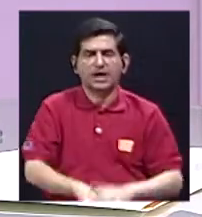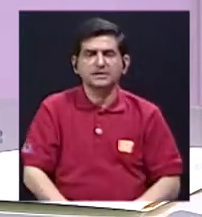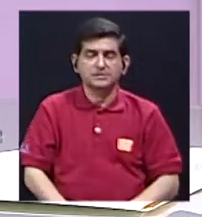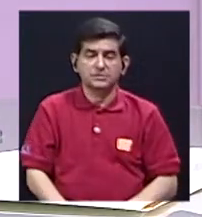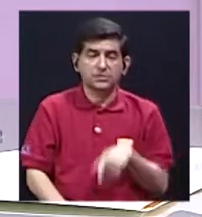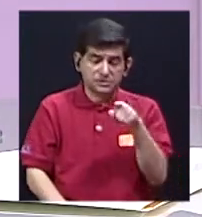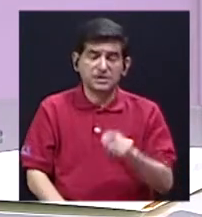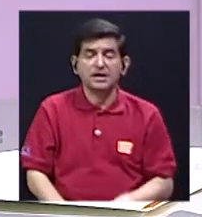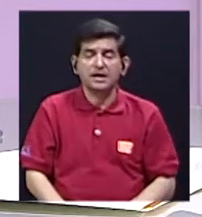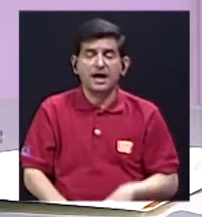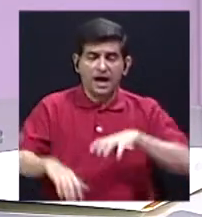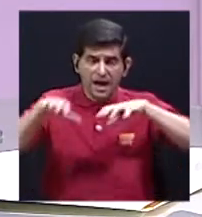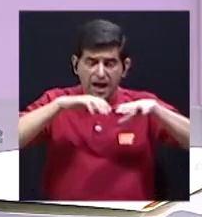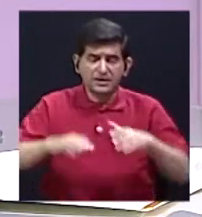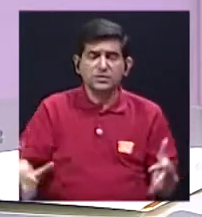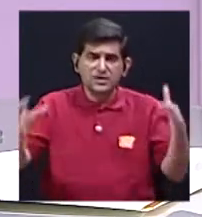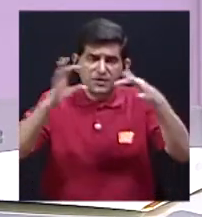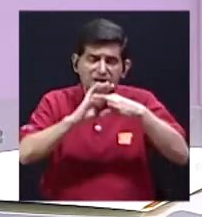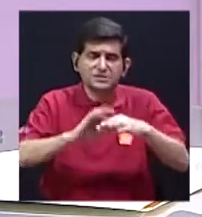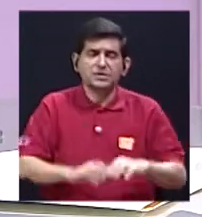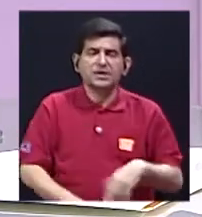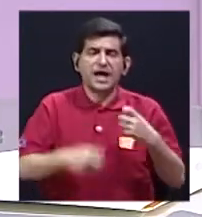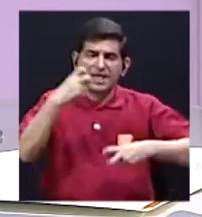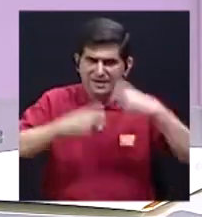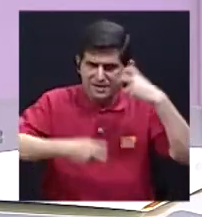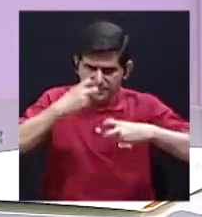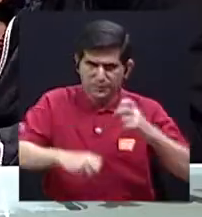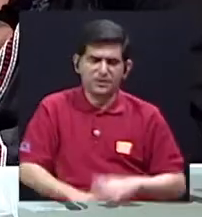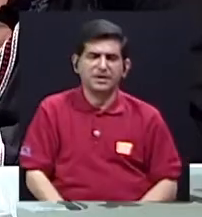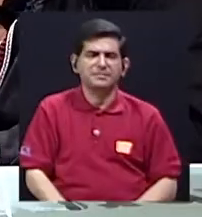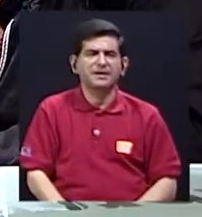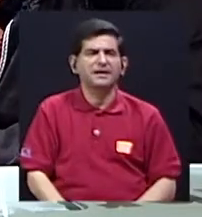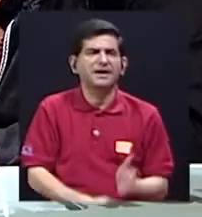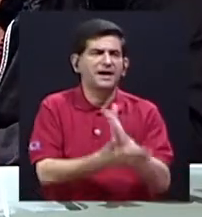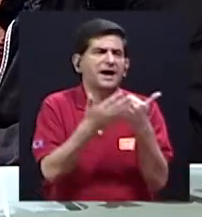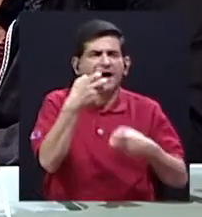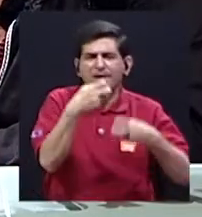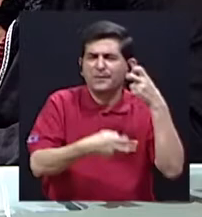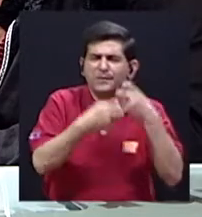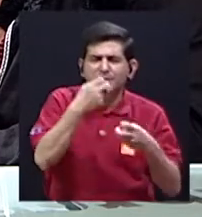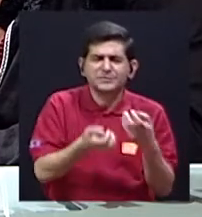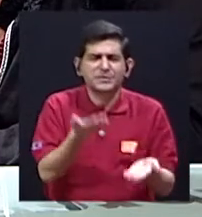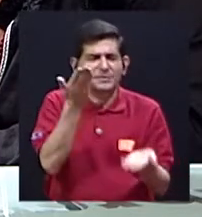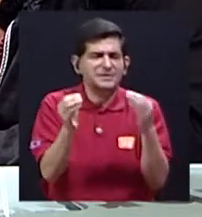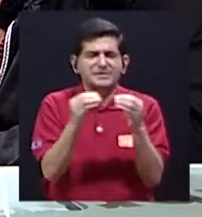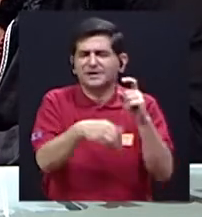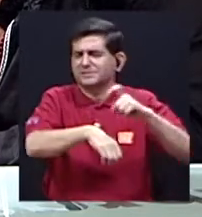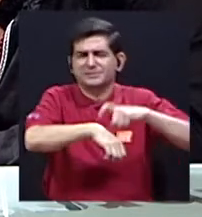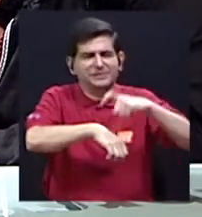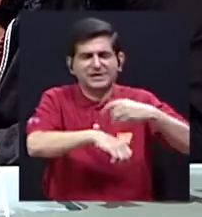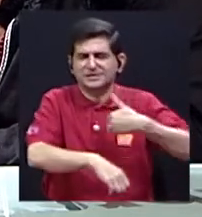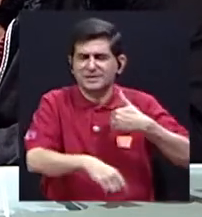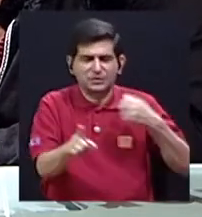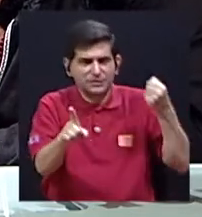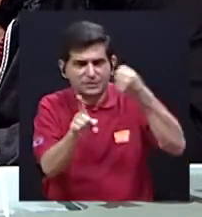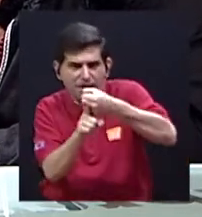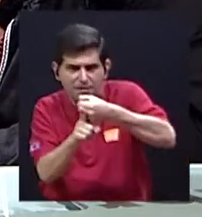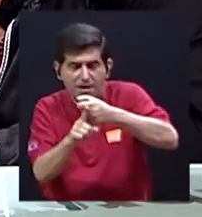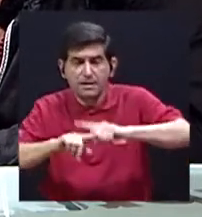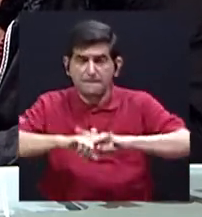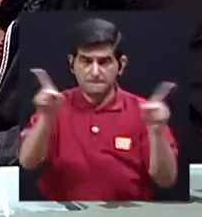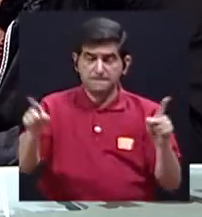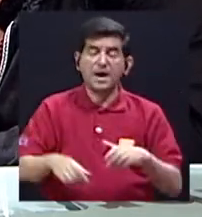actuar en relación con las causas de los problemas evidentemente de problemas y que toma más tiempo tener un impacto pero